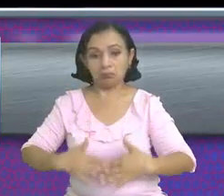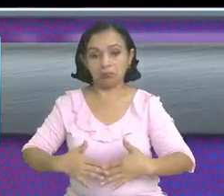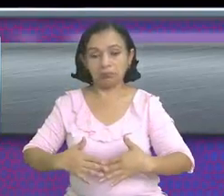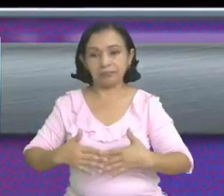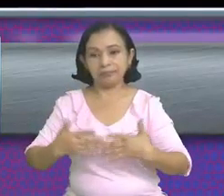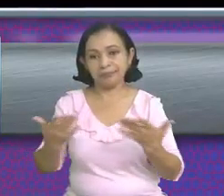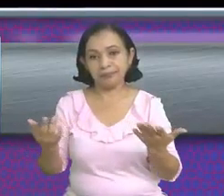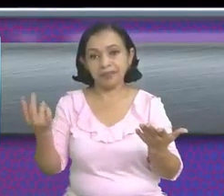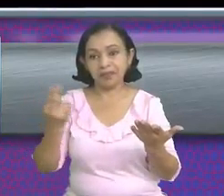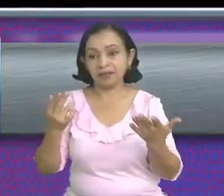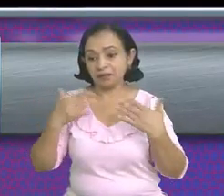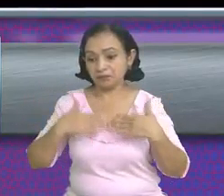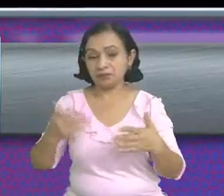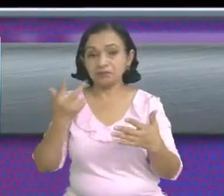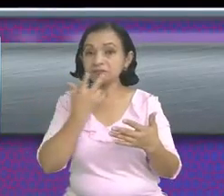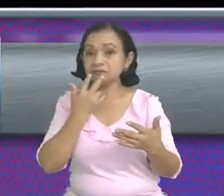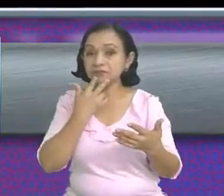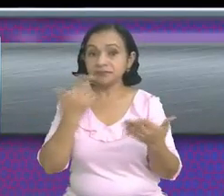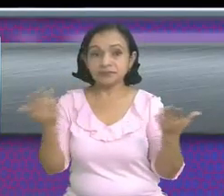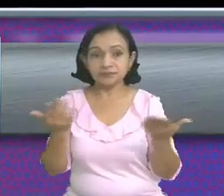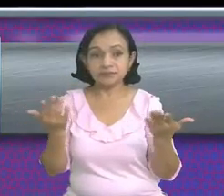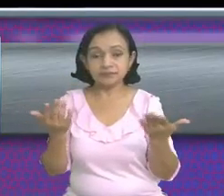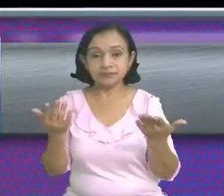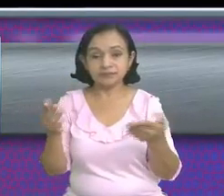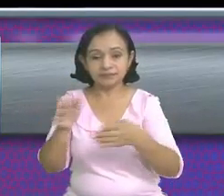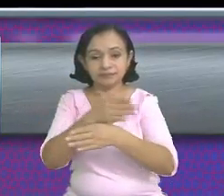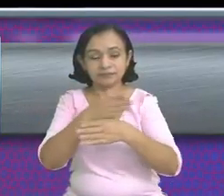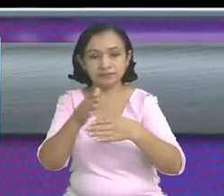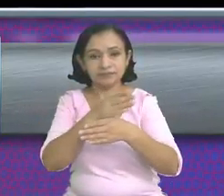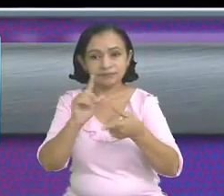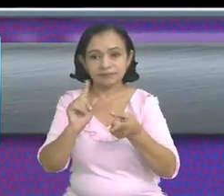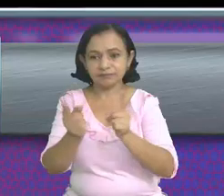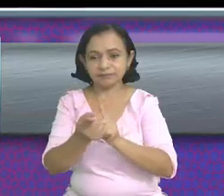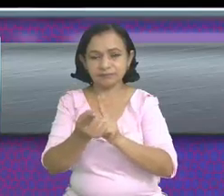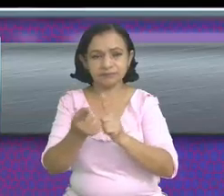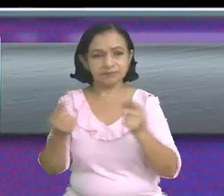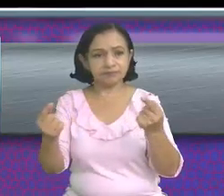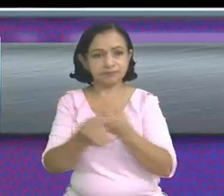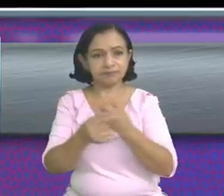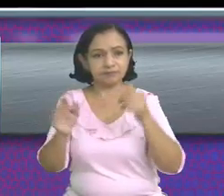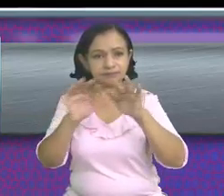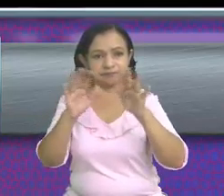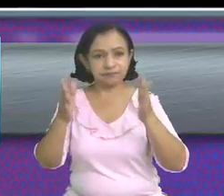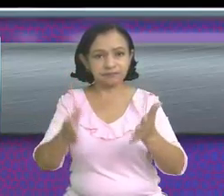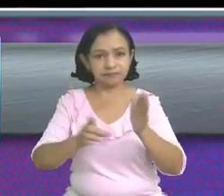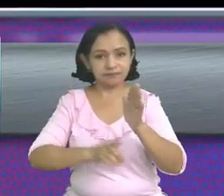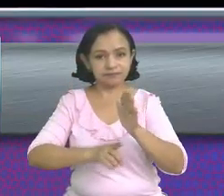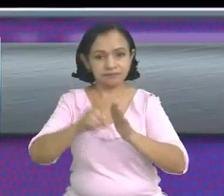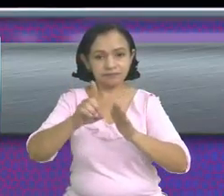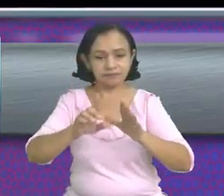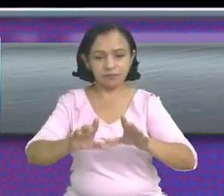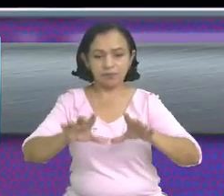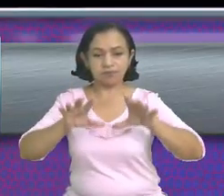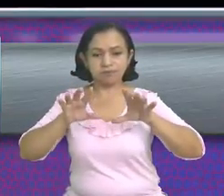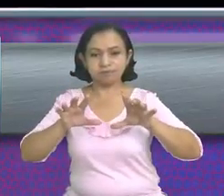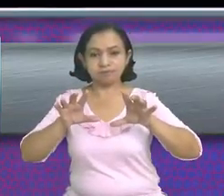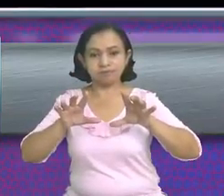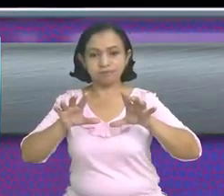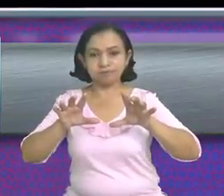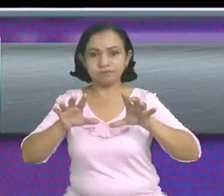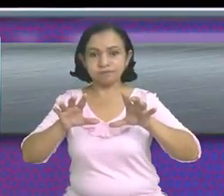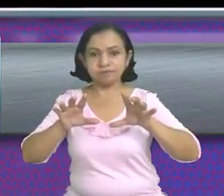brasier necesitan utilizar. Y entonces, en contraste a esas contradicciones, o lo contrario, además muchachas que desarrollan muchas caderas, y que bueno,